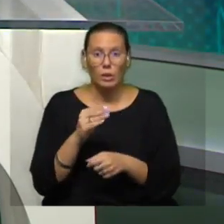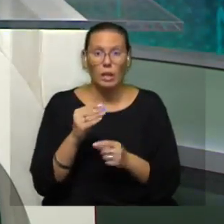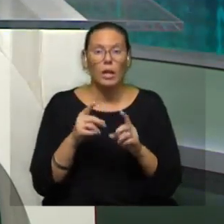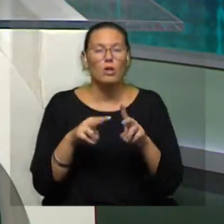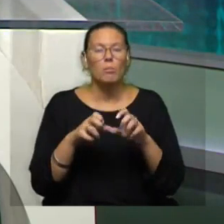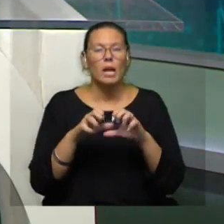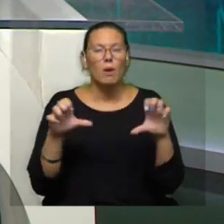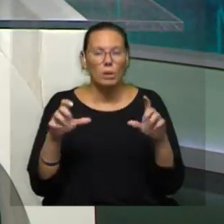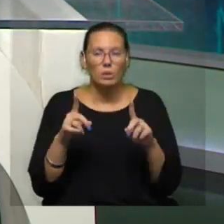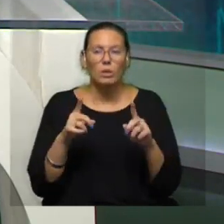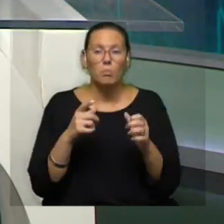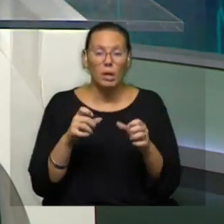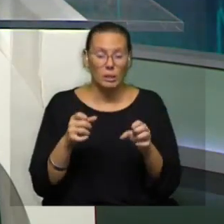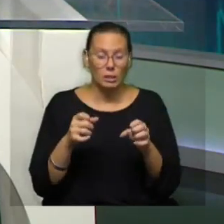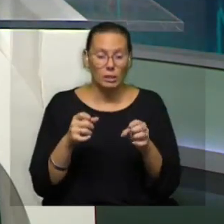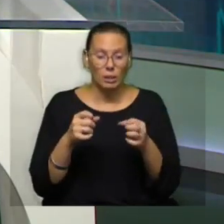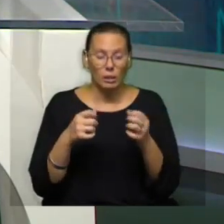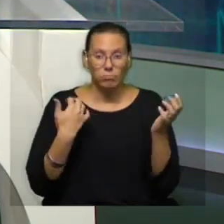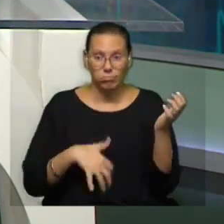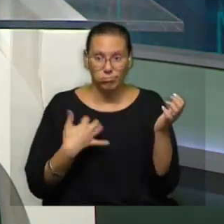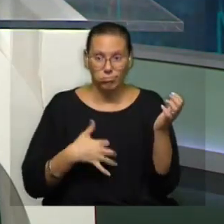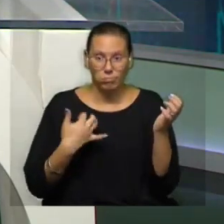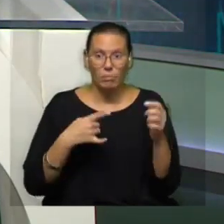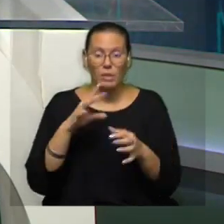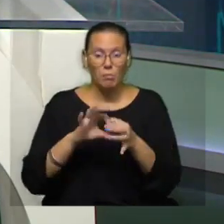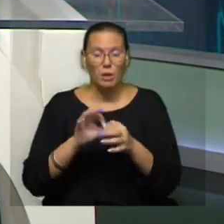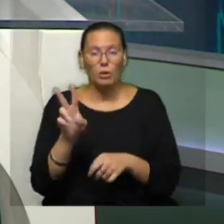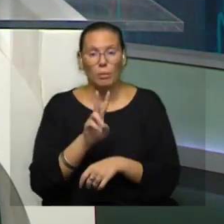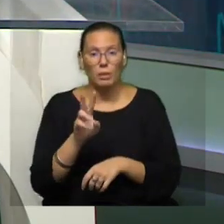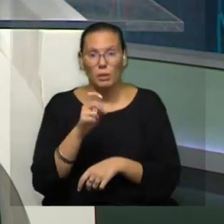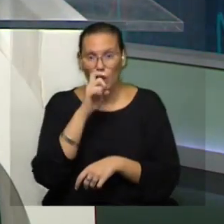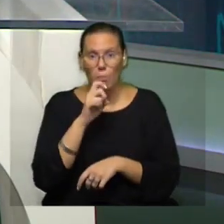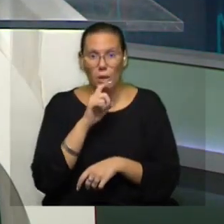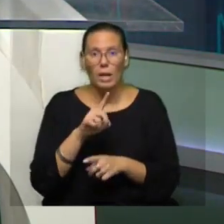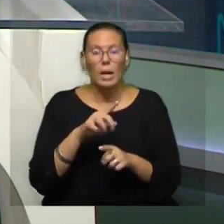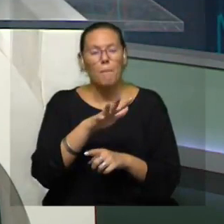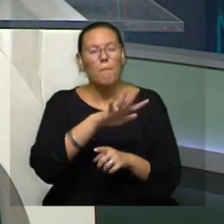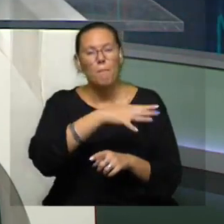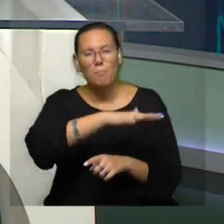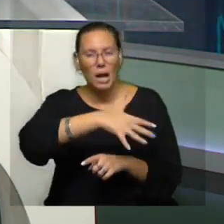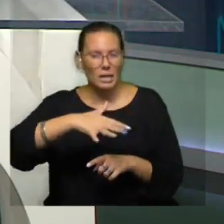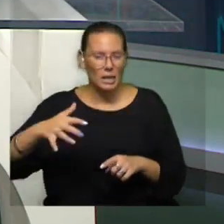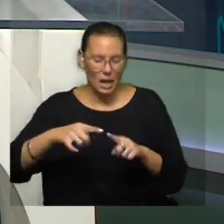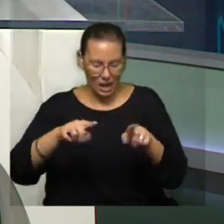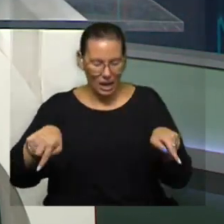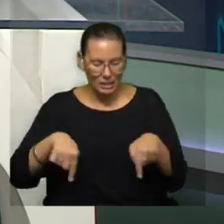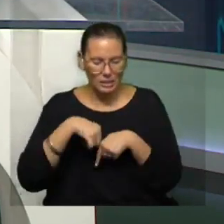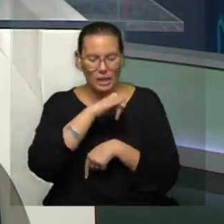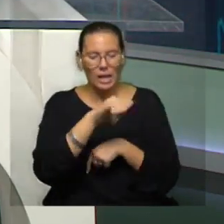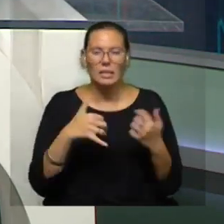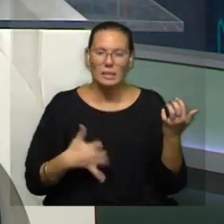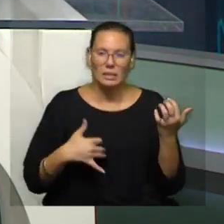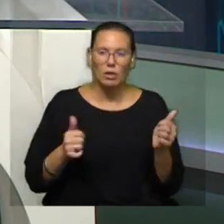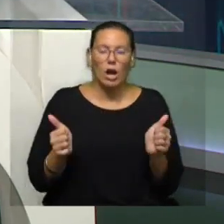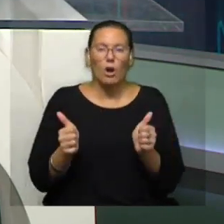Ecuación y bueno, va a estar tocando este miércoles 22 de marzo dentro del marco del ciclo Marea en la Salacita Rosa junto